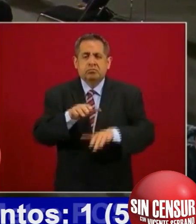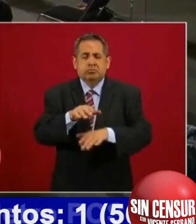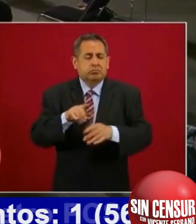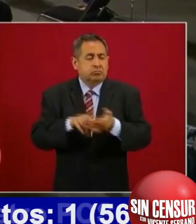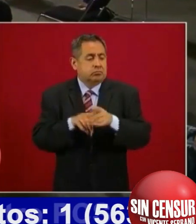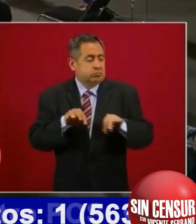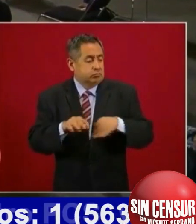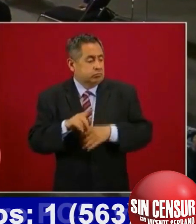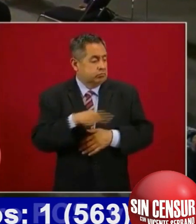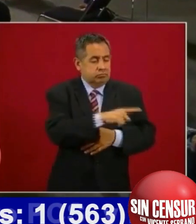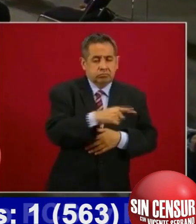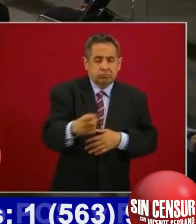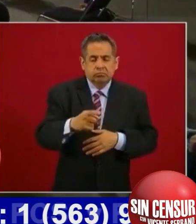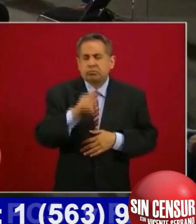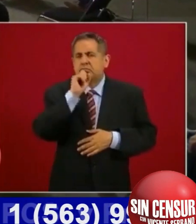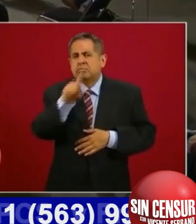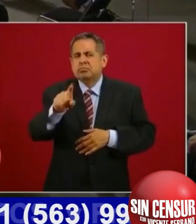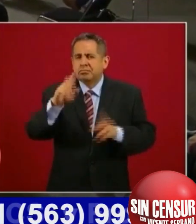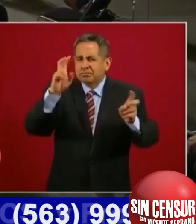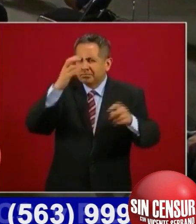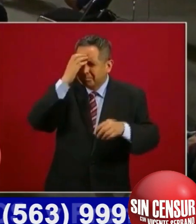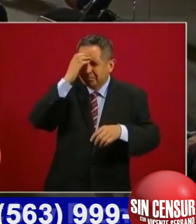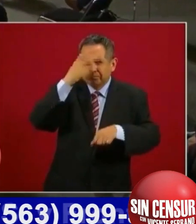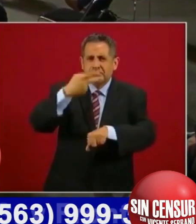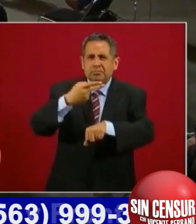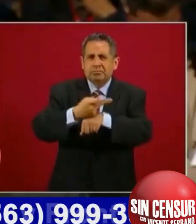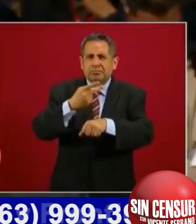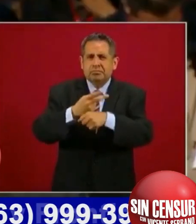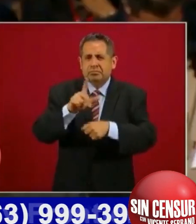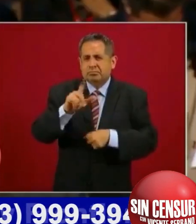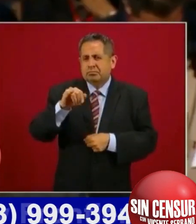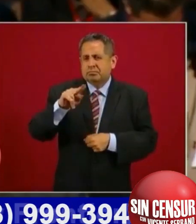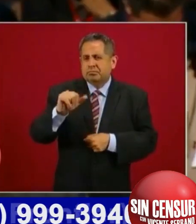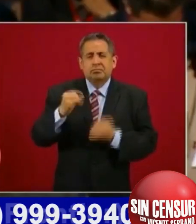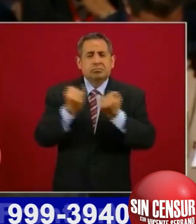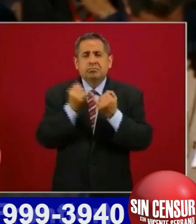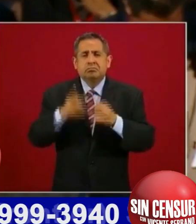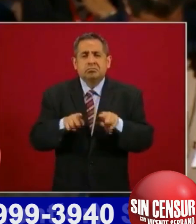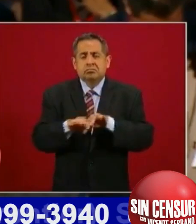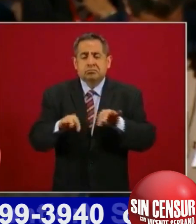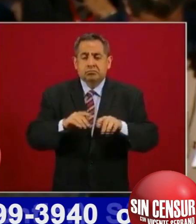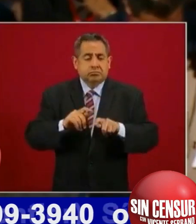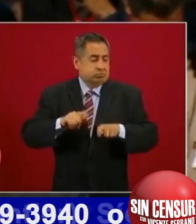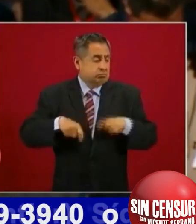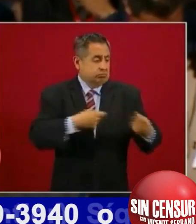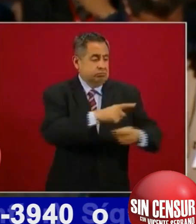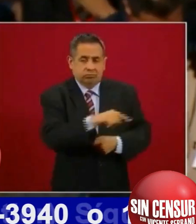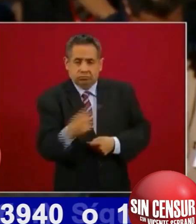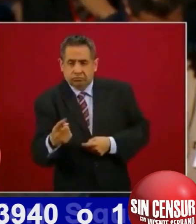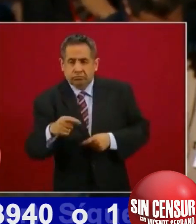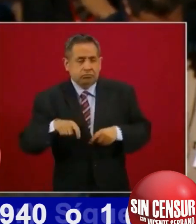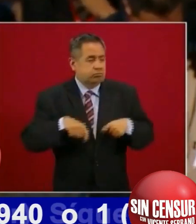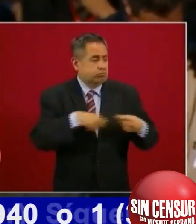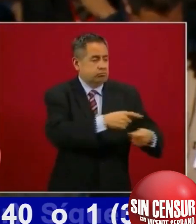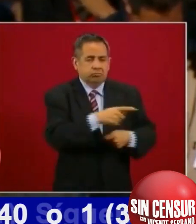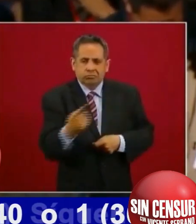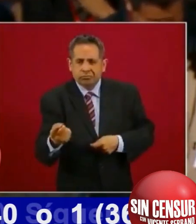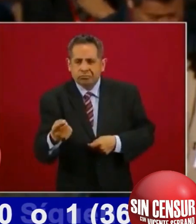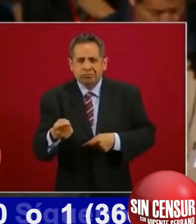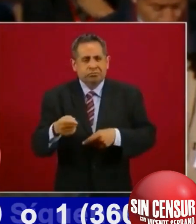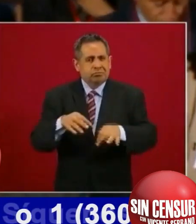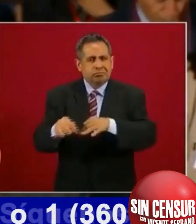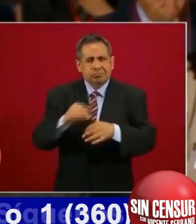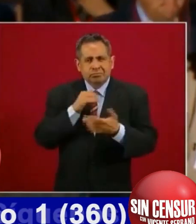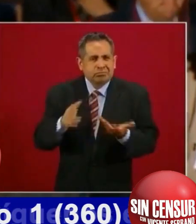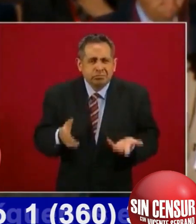ejemplo, los de la prepa en línea, también están prácticamente en outsourcing, presidente. ¿Qué se ha tocado con respecto a